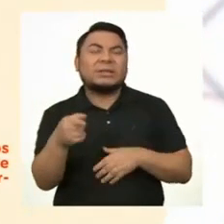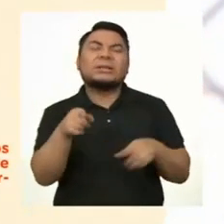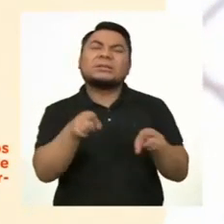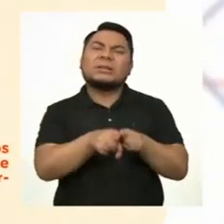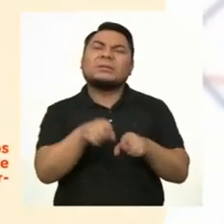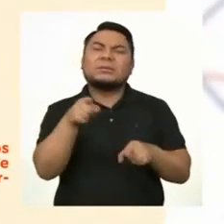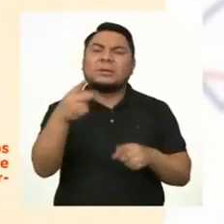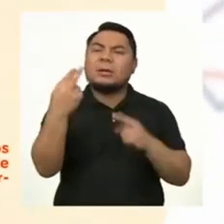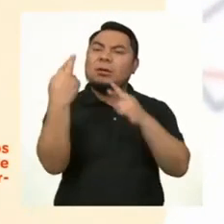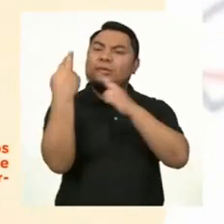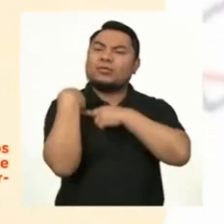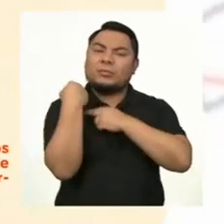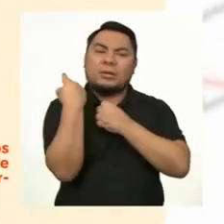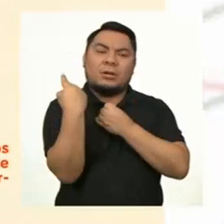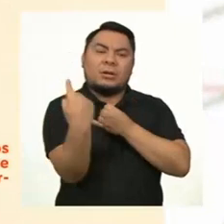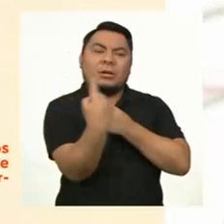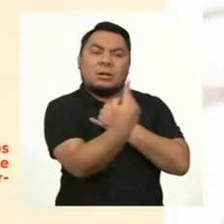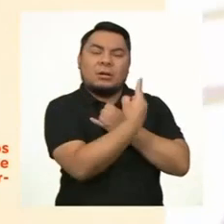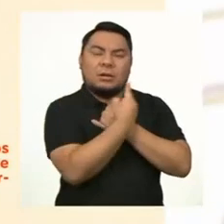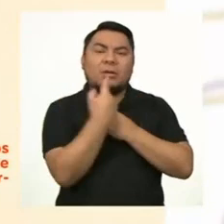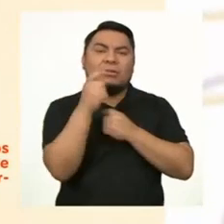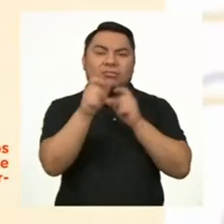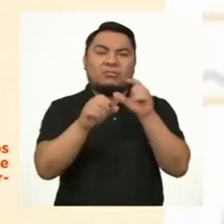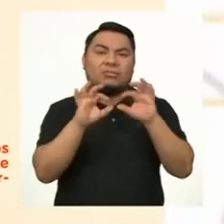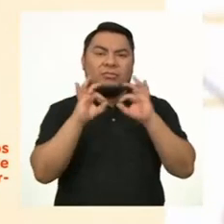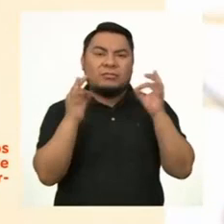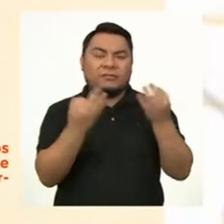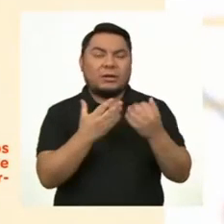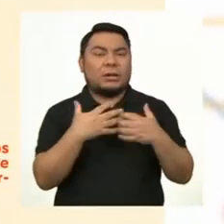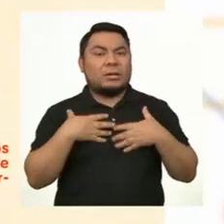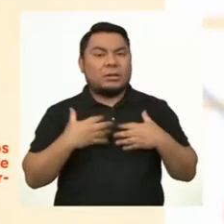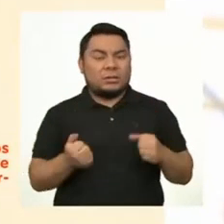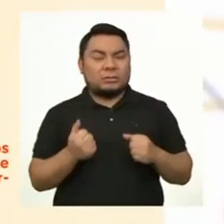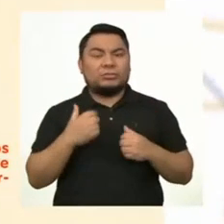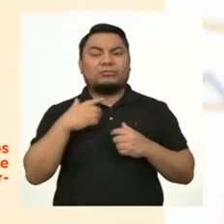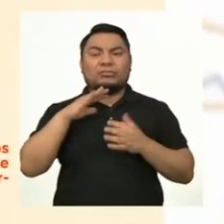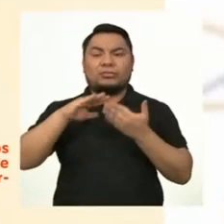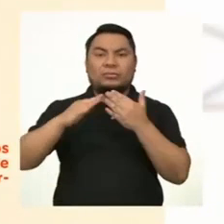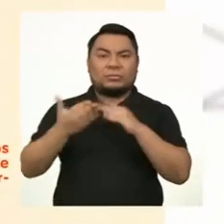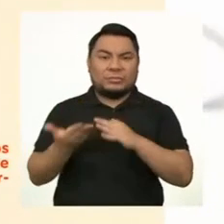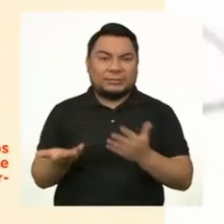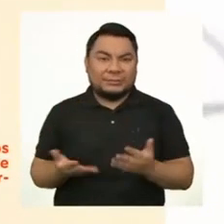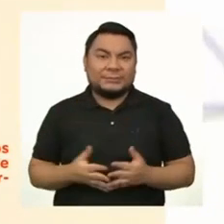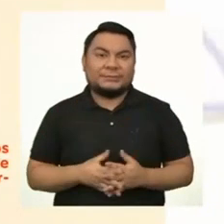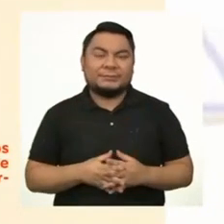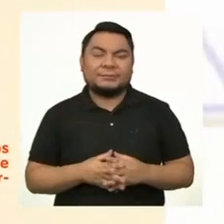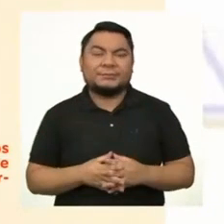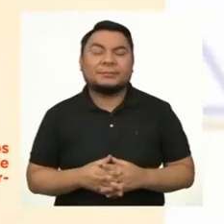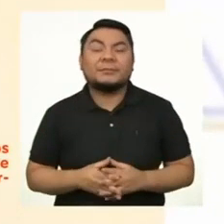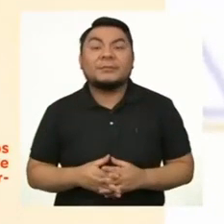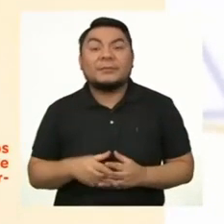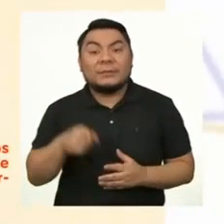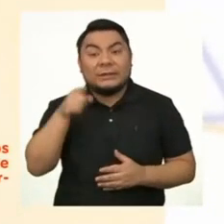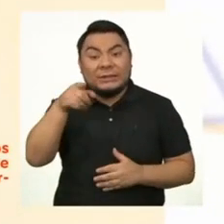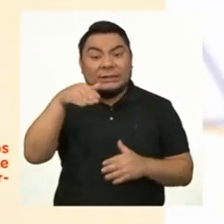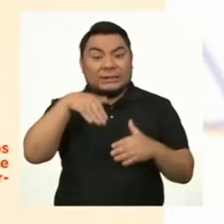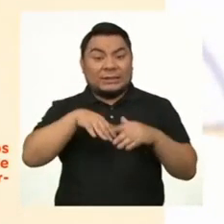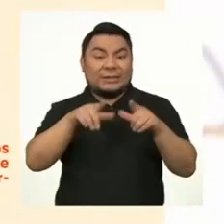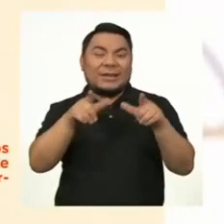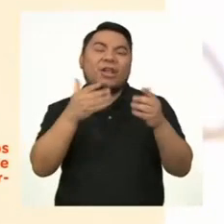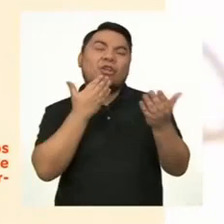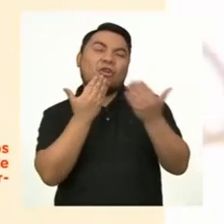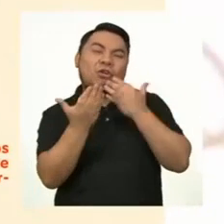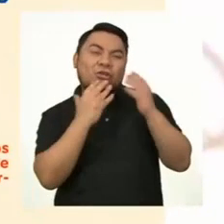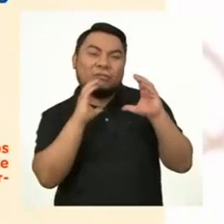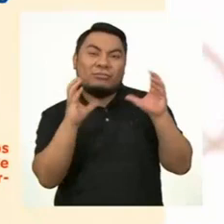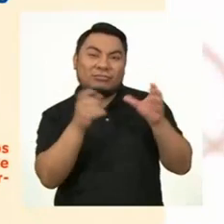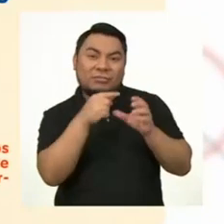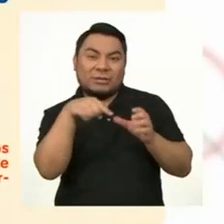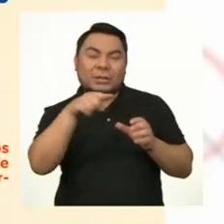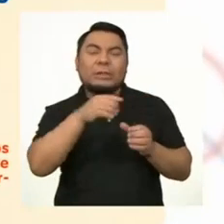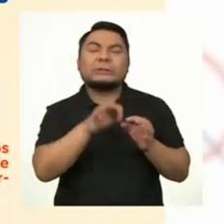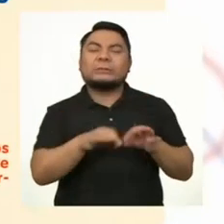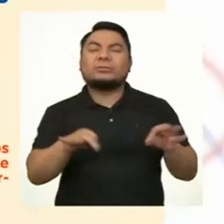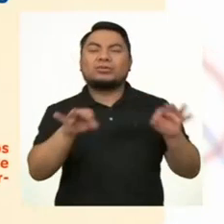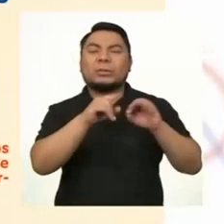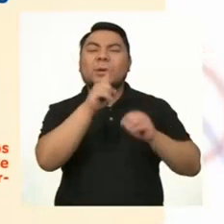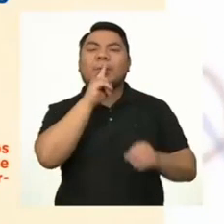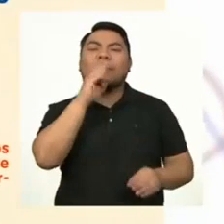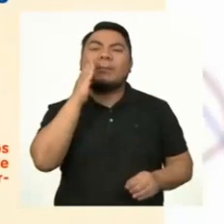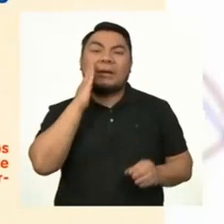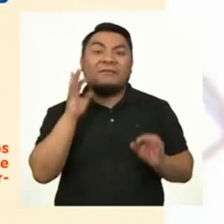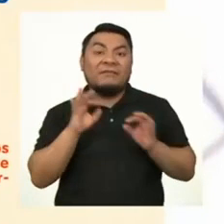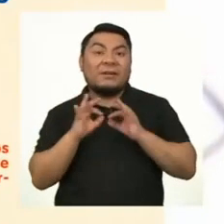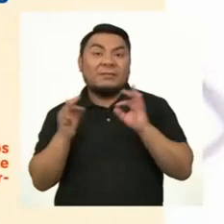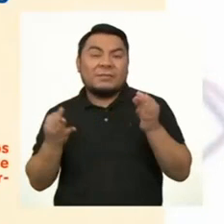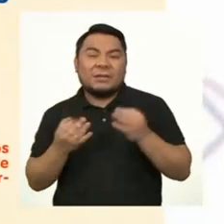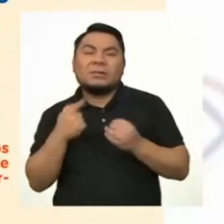la responsabilidad que tiene cada uno con su salud y con su comunidad. Dentro de estos espacios es importante que los padres y madres de